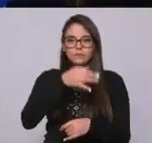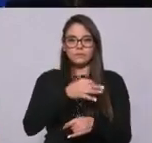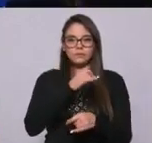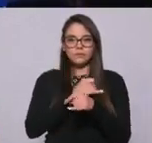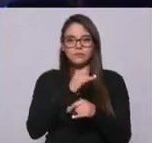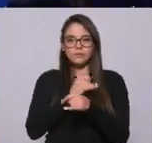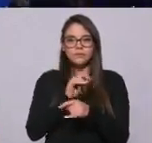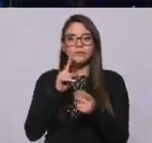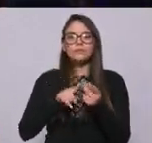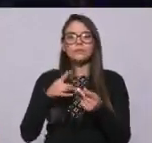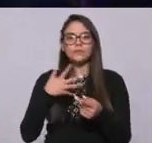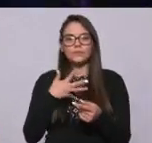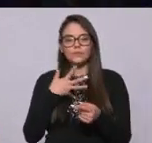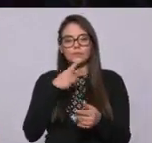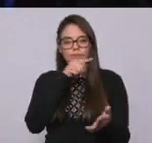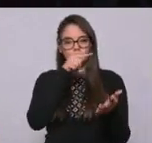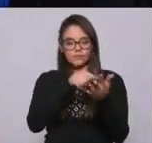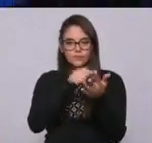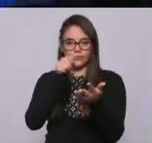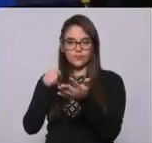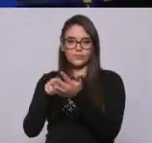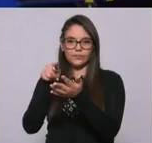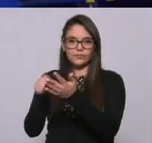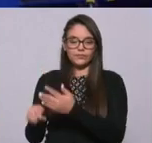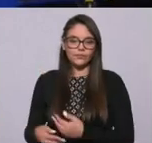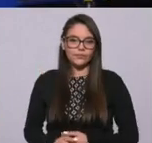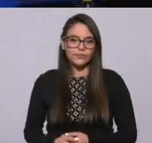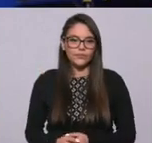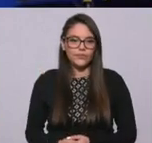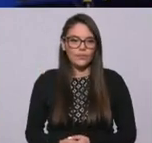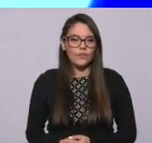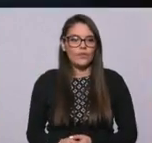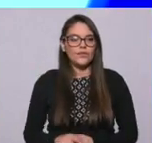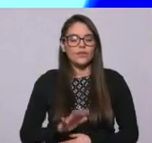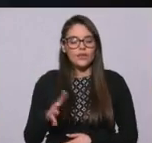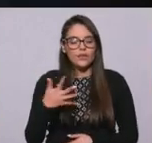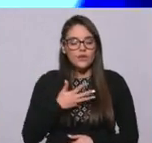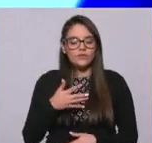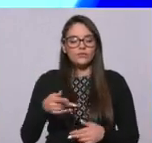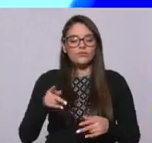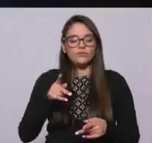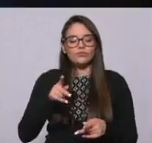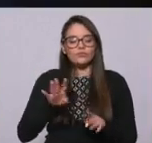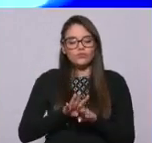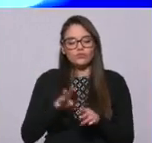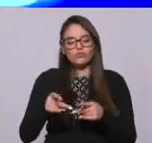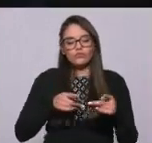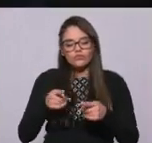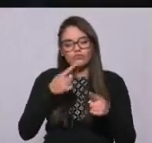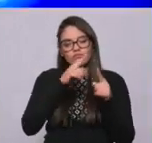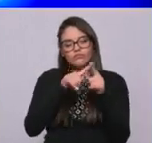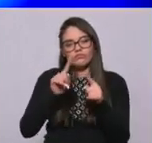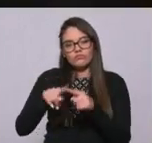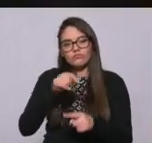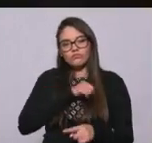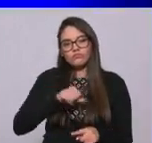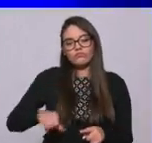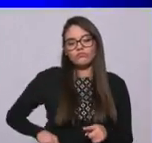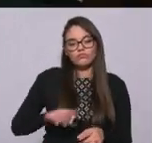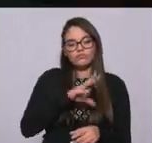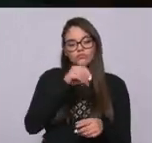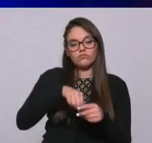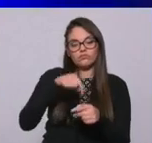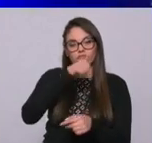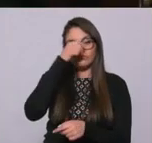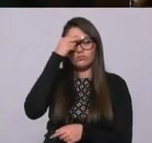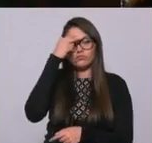dónde se encuentran los puestos. Los puntos, ya se hace una programación, se establecen en las diferentes alcaldías que conforman la Ciudad de